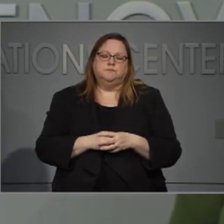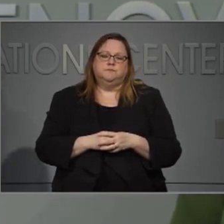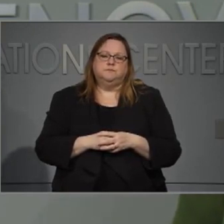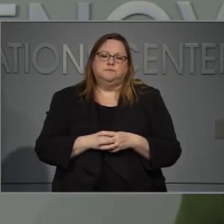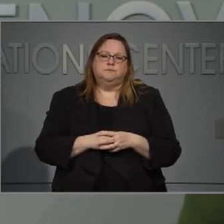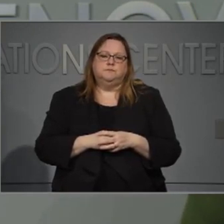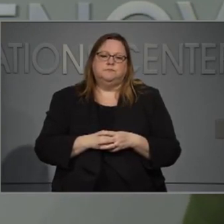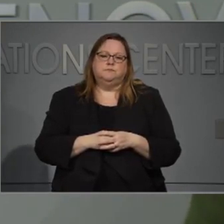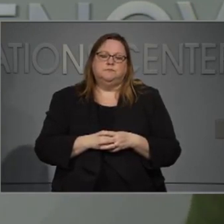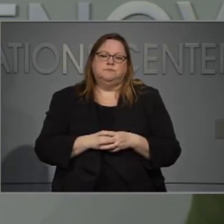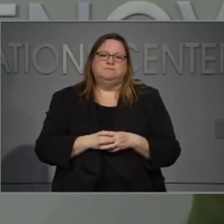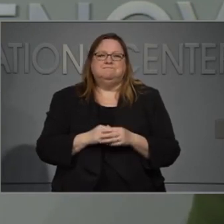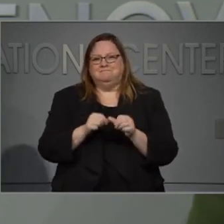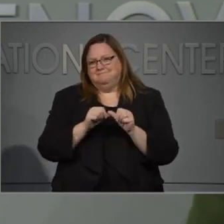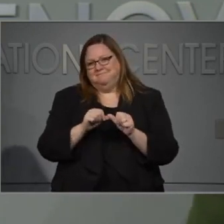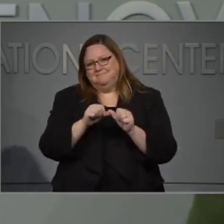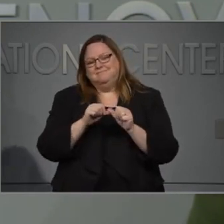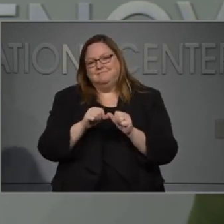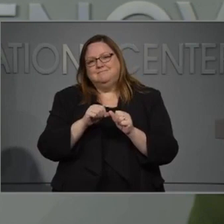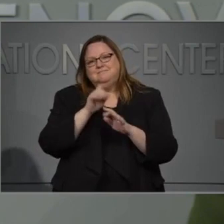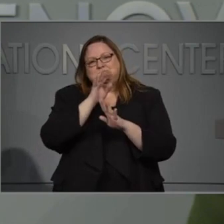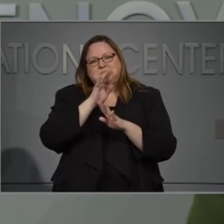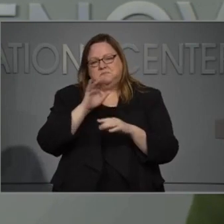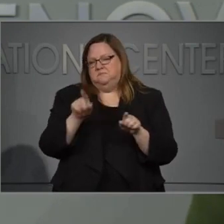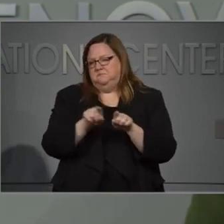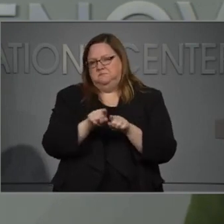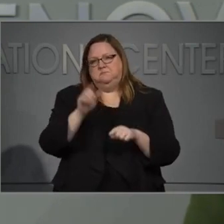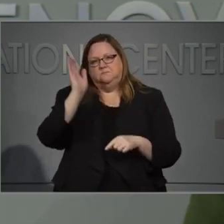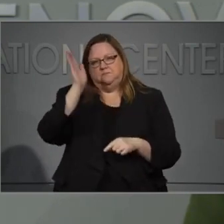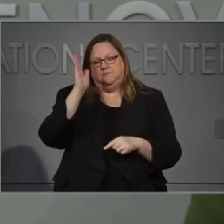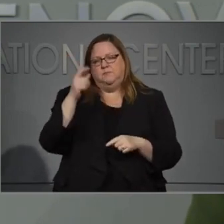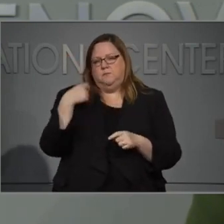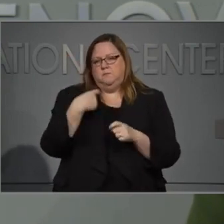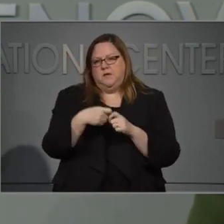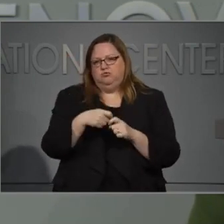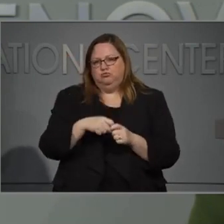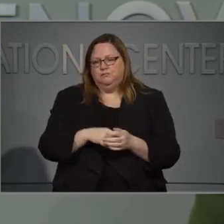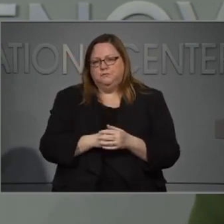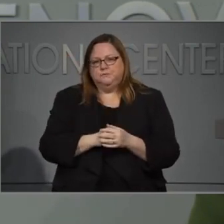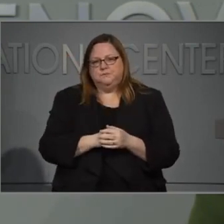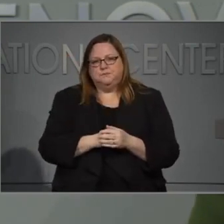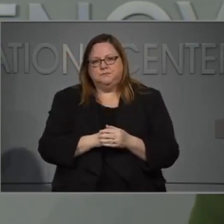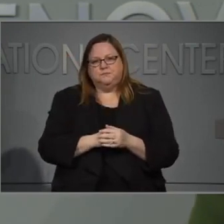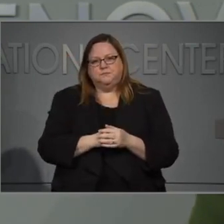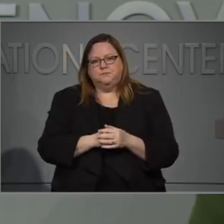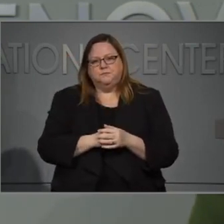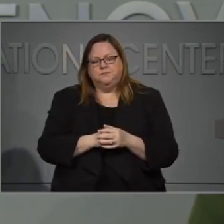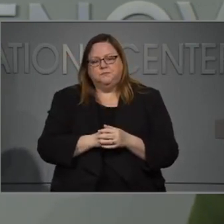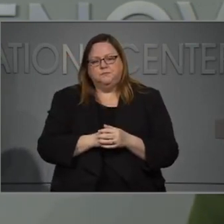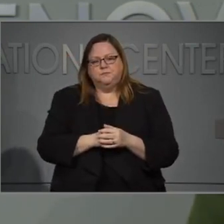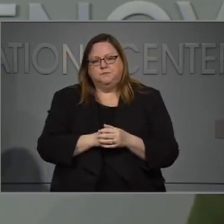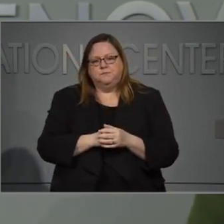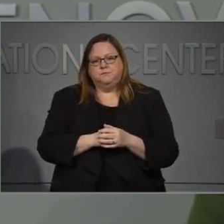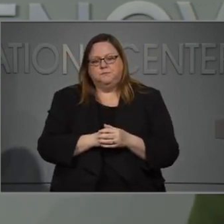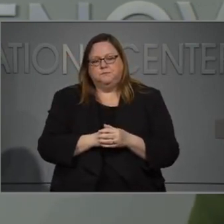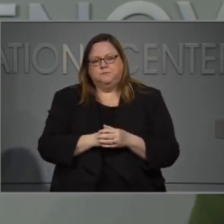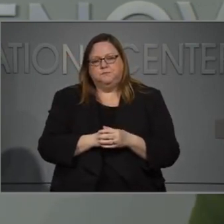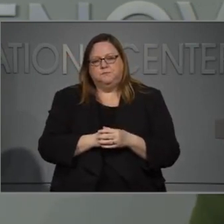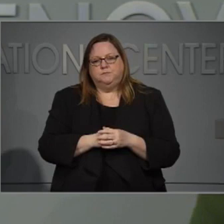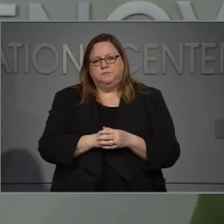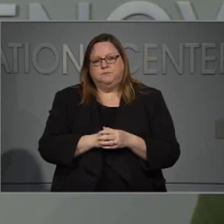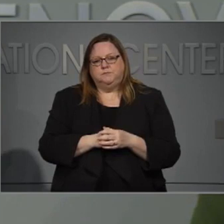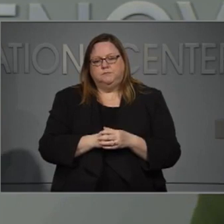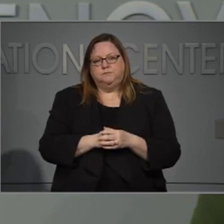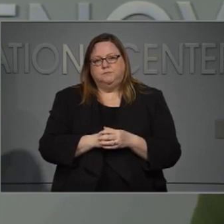otro. Use protectores para la cara o mascarilla en lugares públicos y cuando esté cerca de personas fuera de su